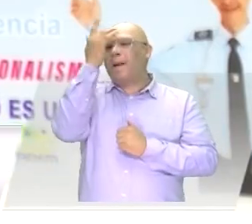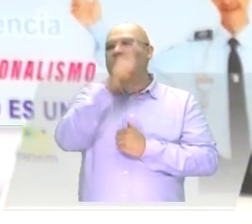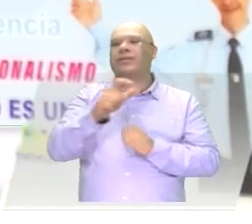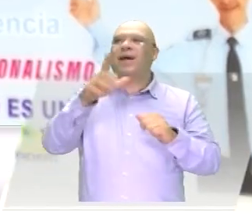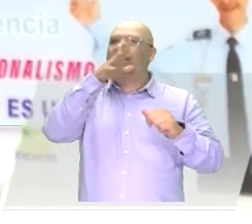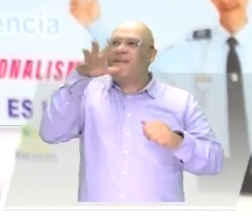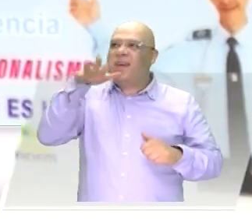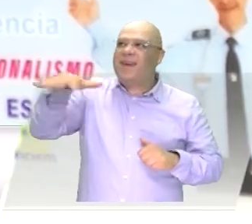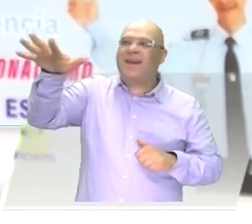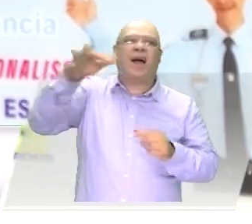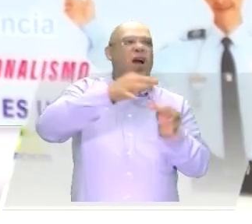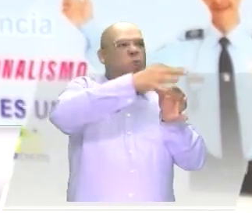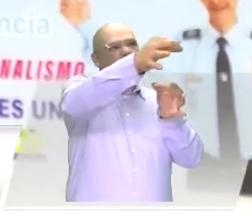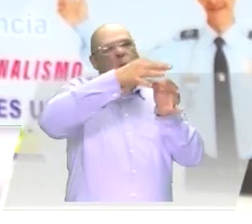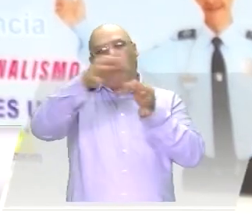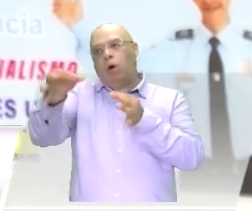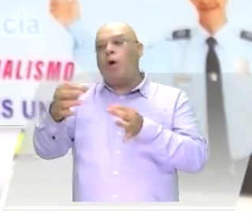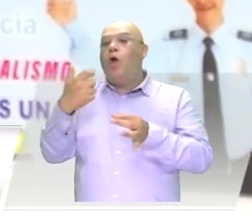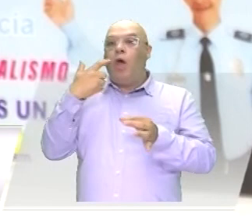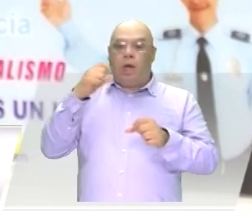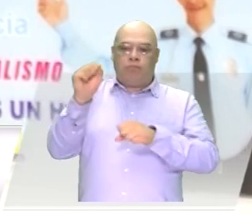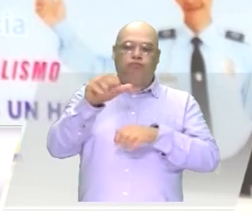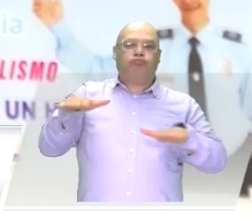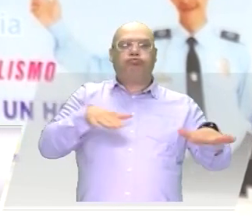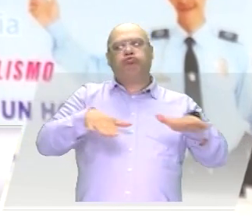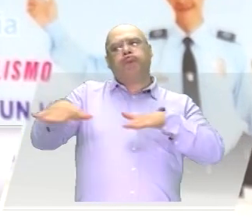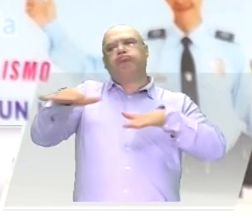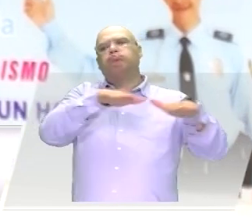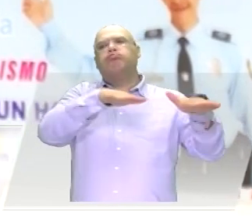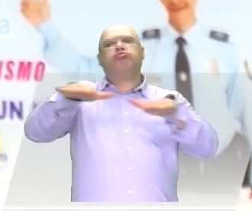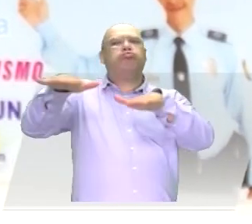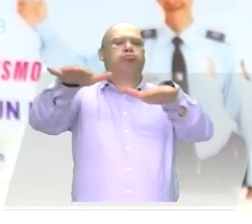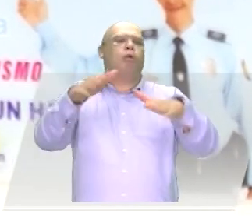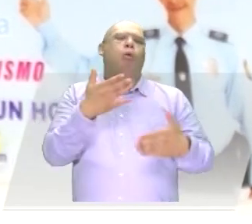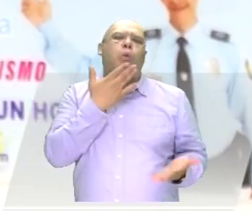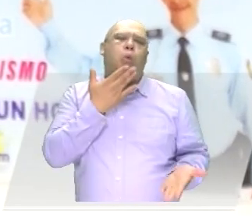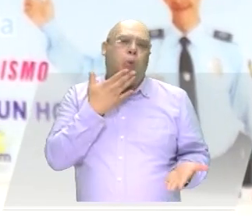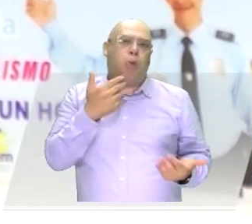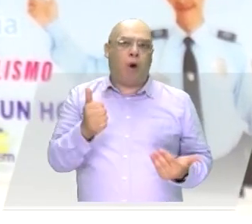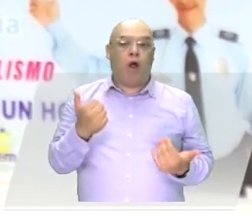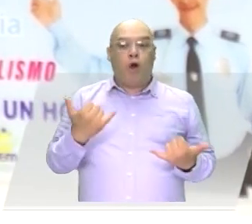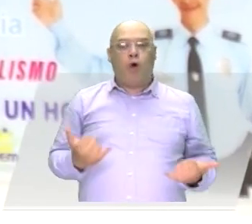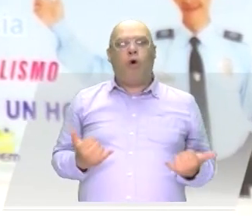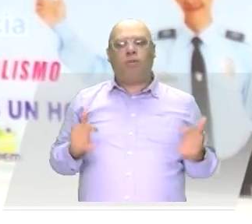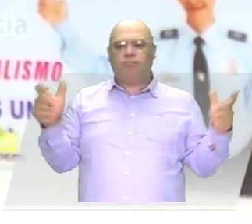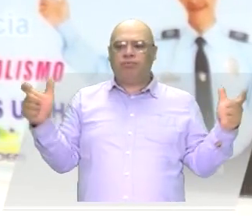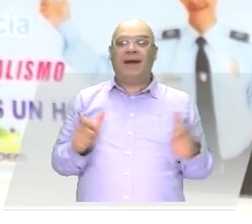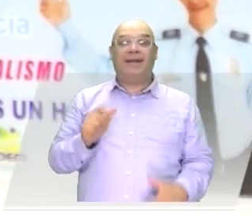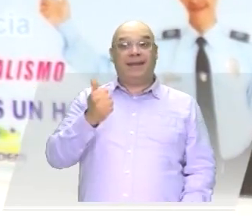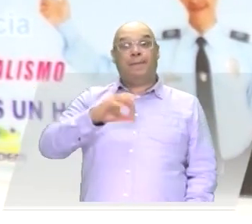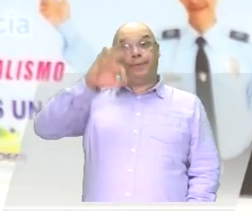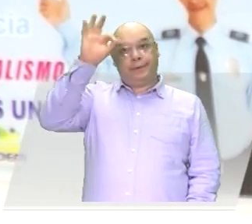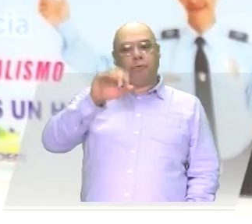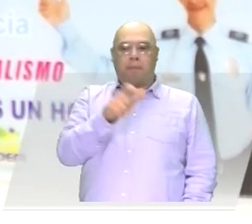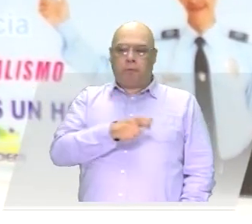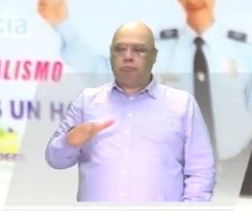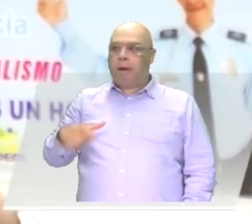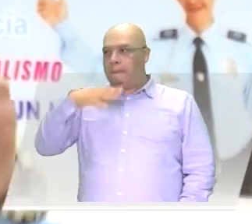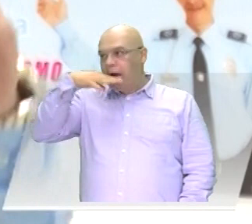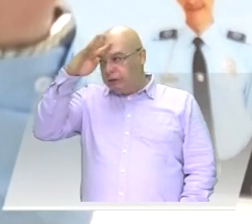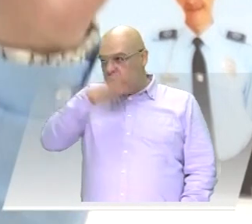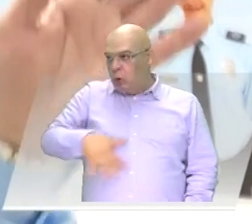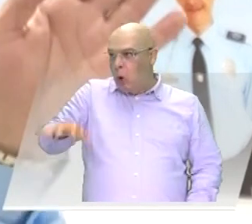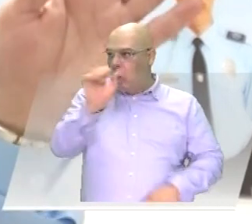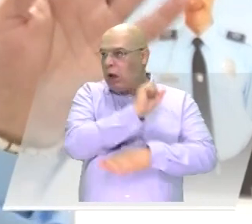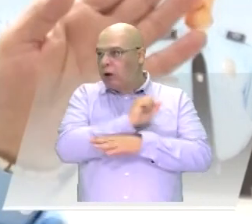ciudades, la movilidad está un poco más cómoda. En este momento tenemos una reducción de un 10% aproximadamente comparado